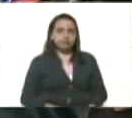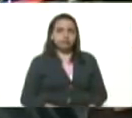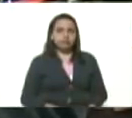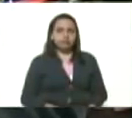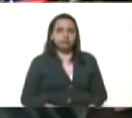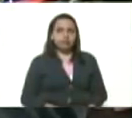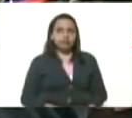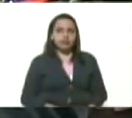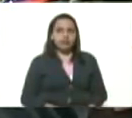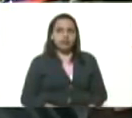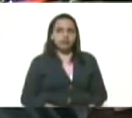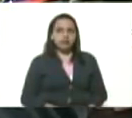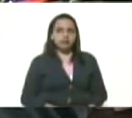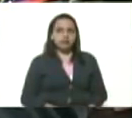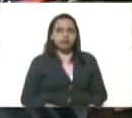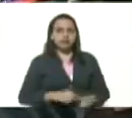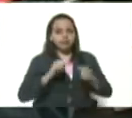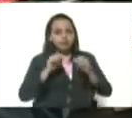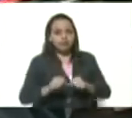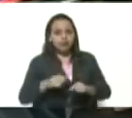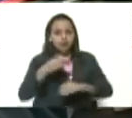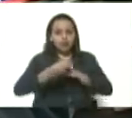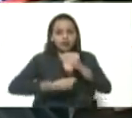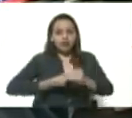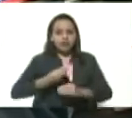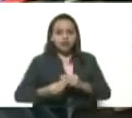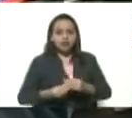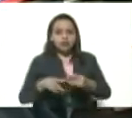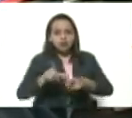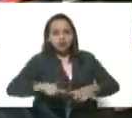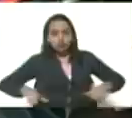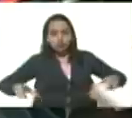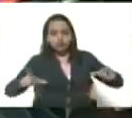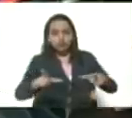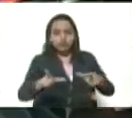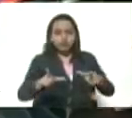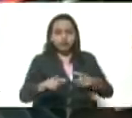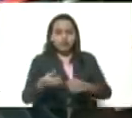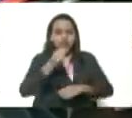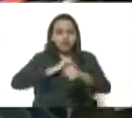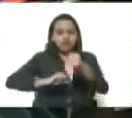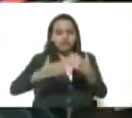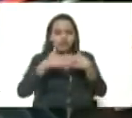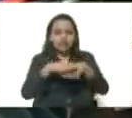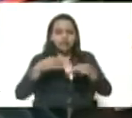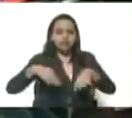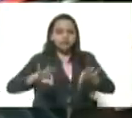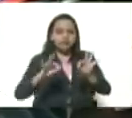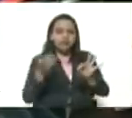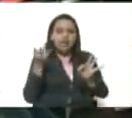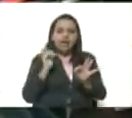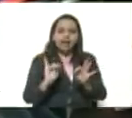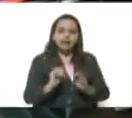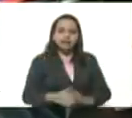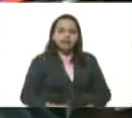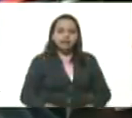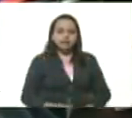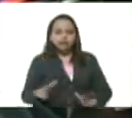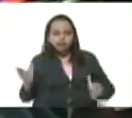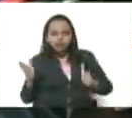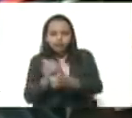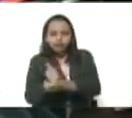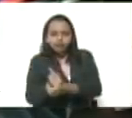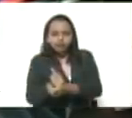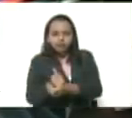jefe, desde la instalación de las zonas operativas de defensa integral especial, hemos logrado interceptar